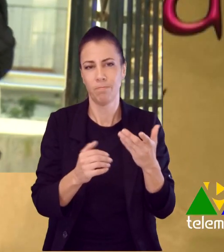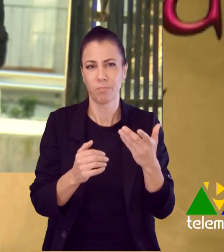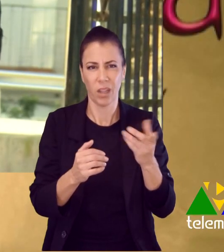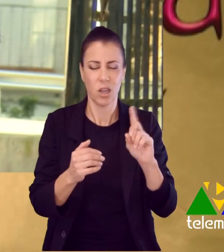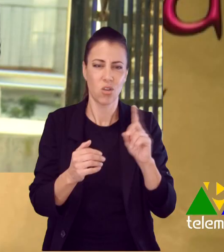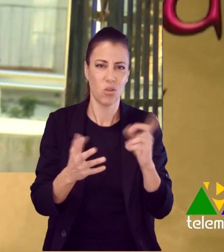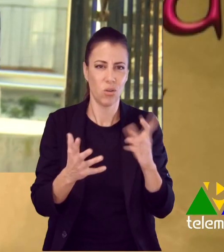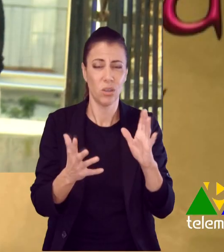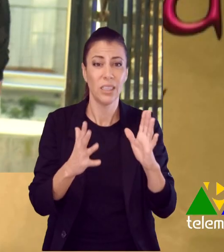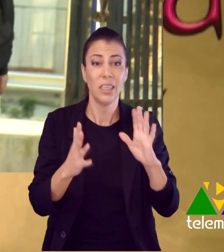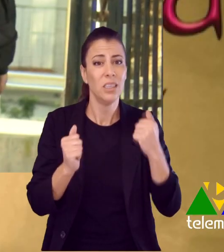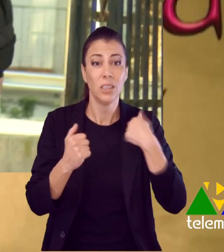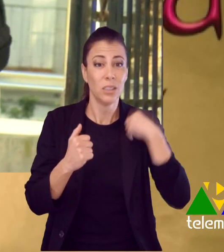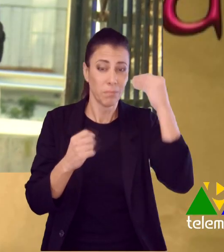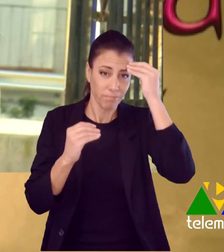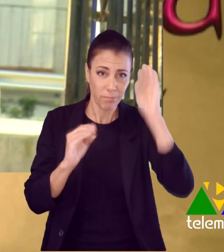no existe.